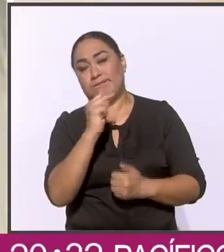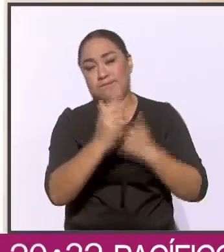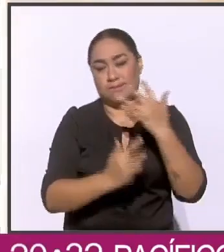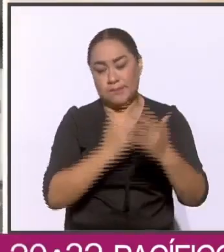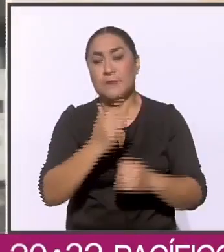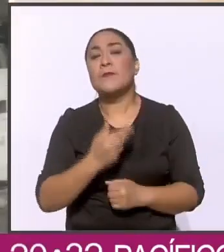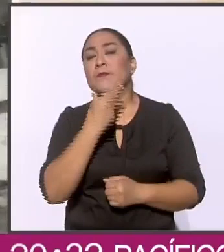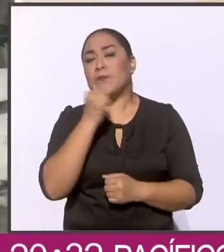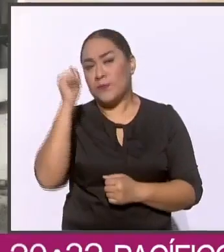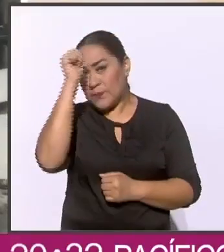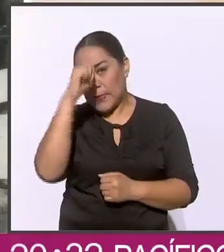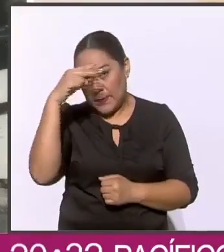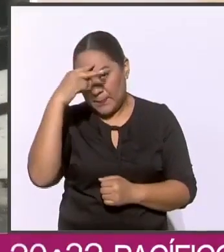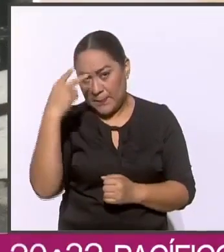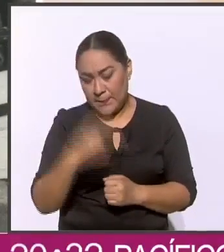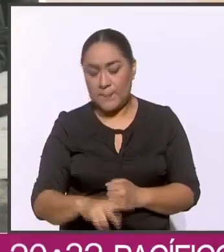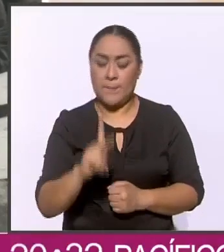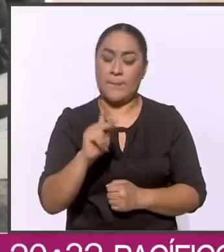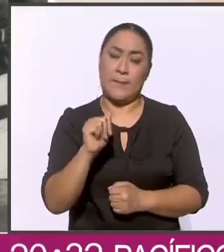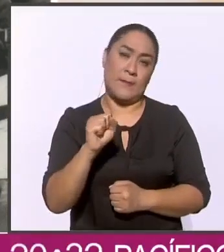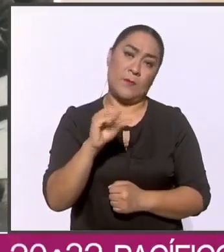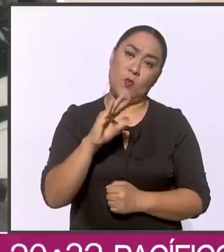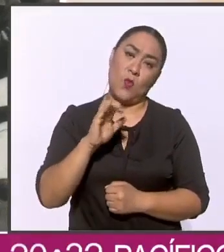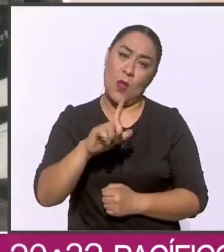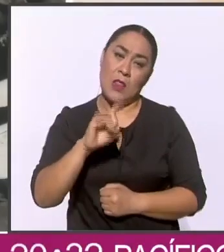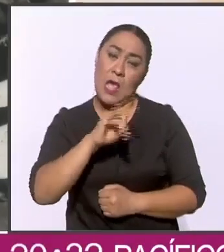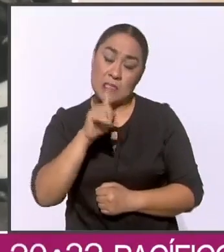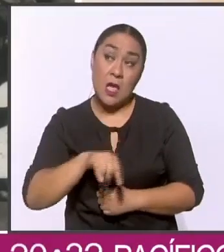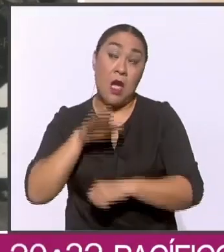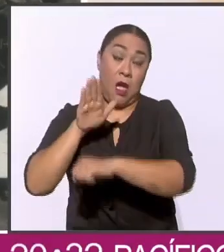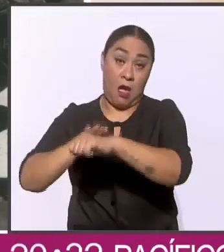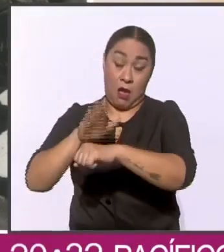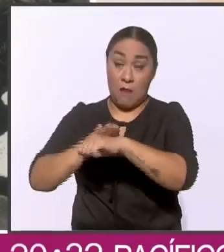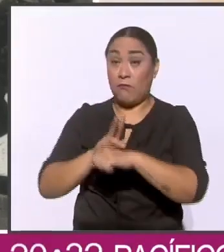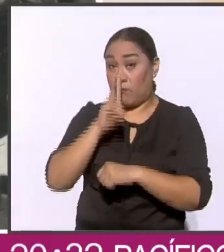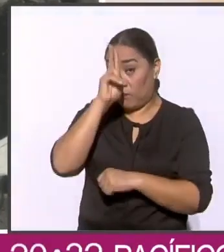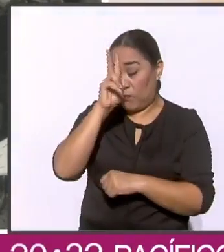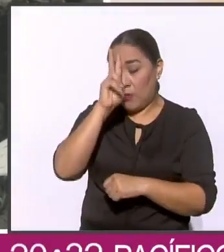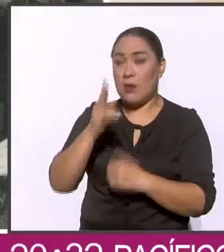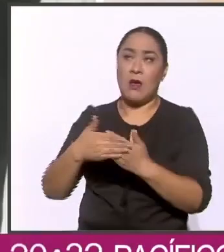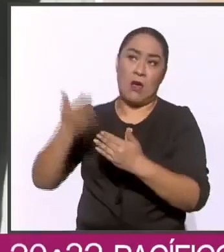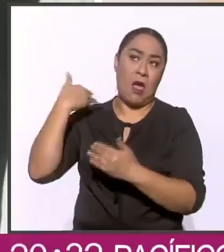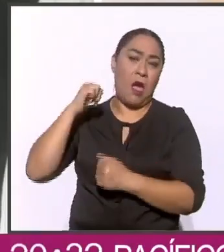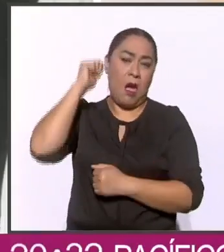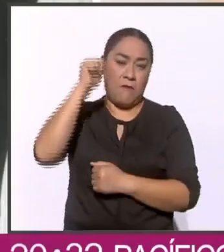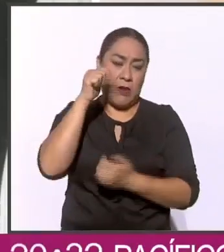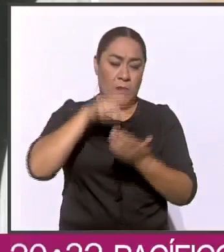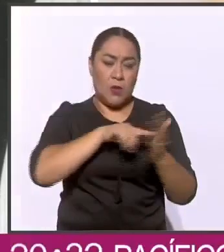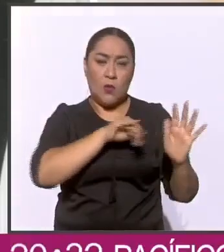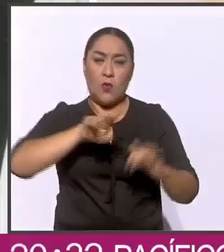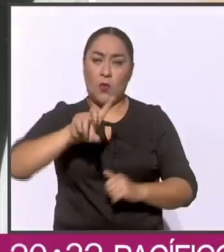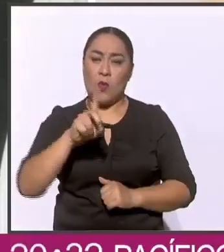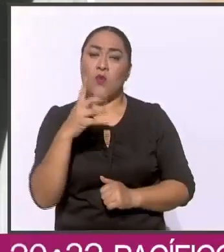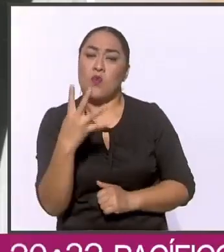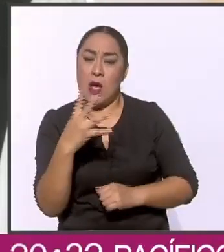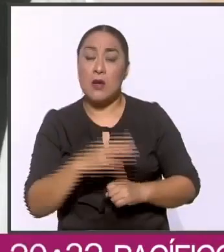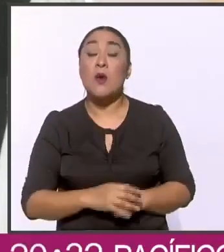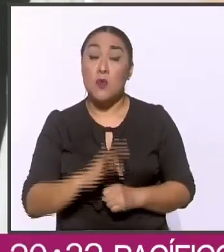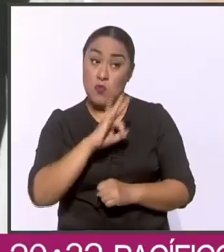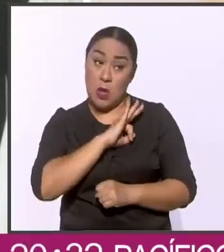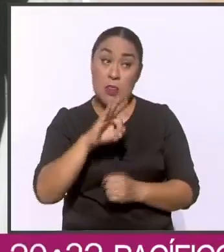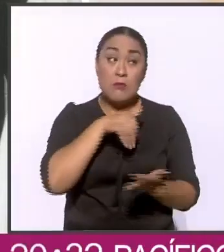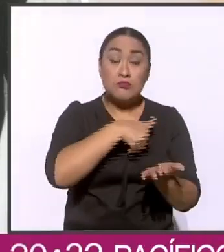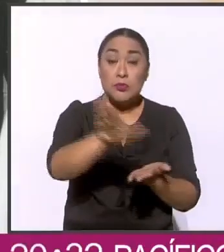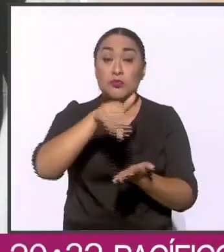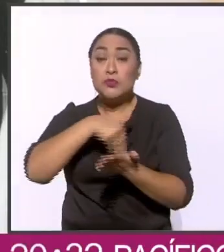El arzobispo de México, Pascual Díaz, amenazó en abril de 1934 con excomulgar